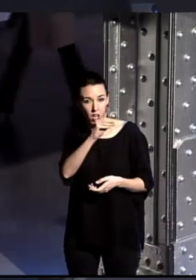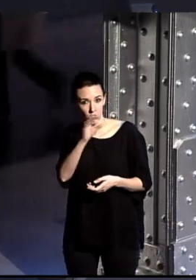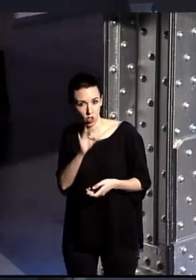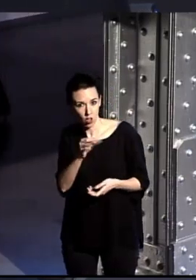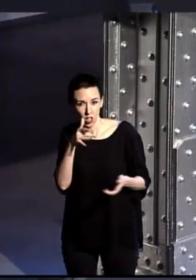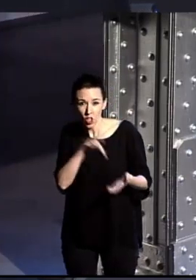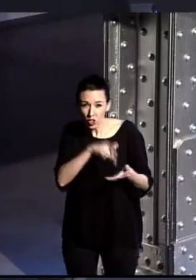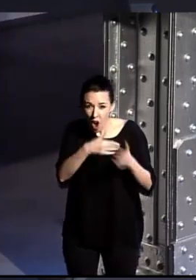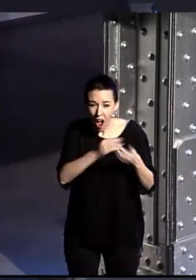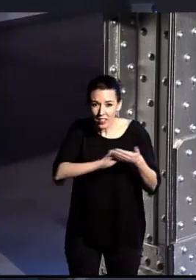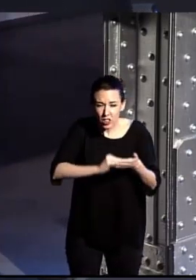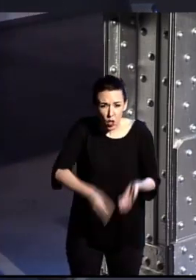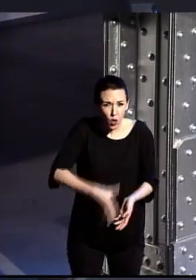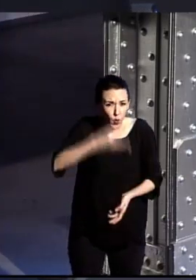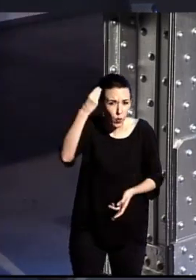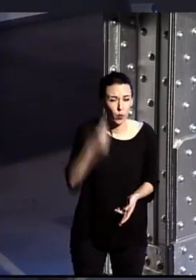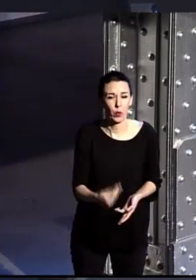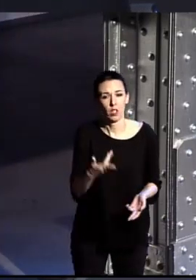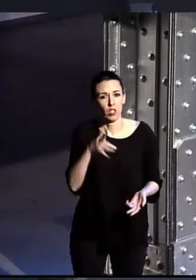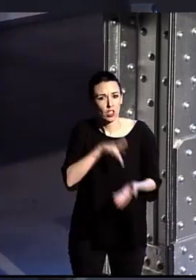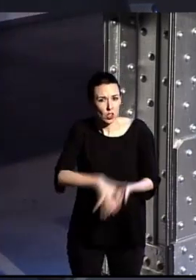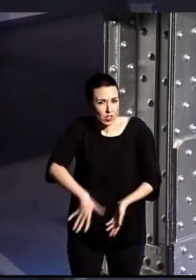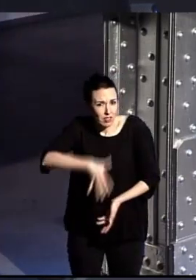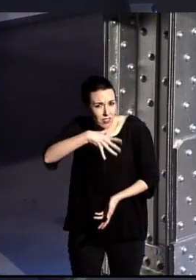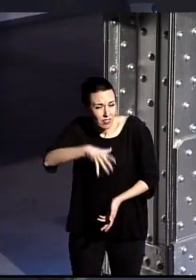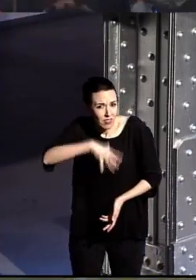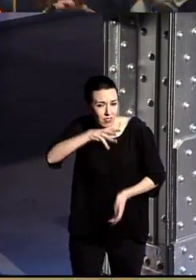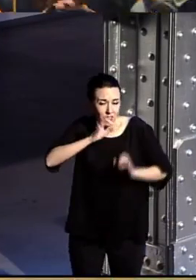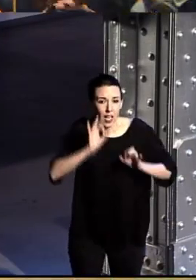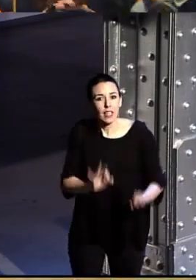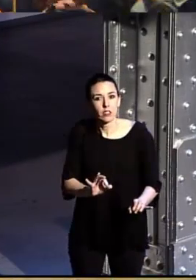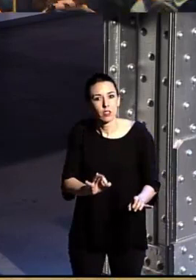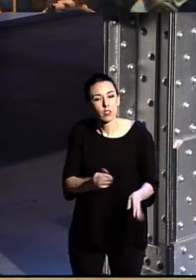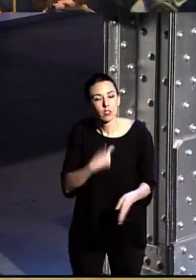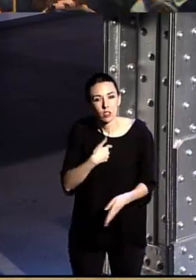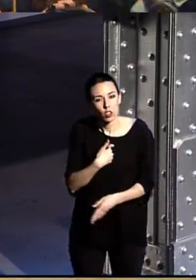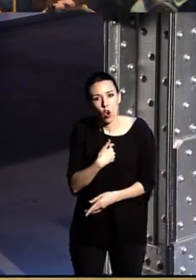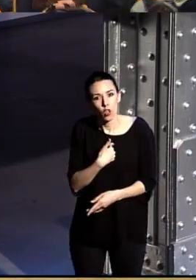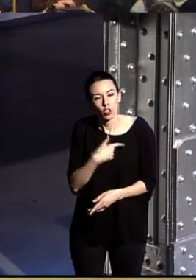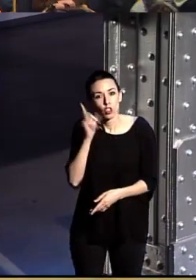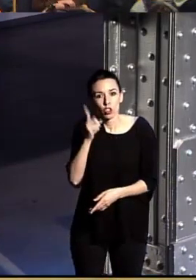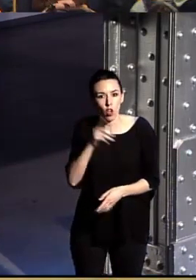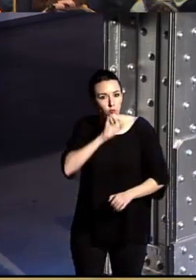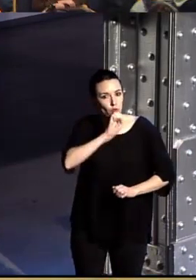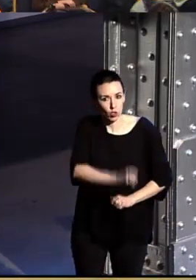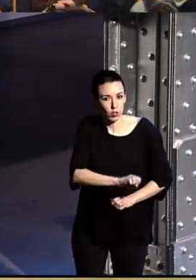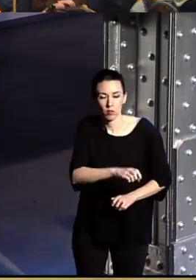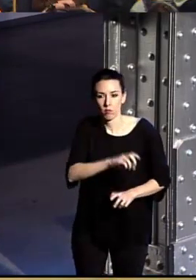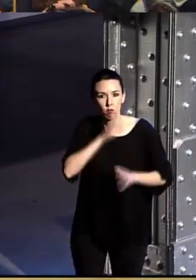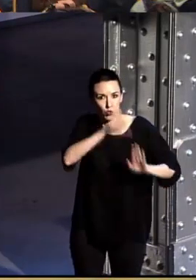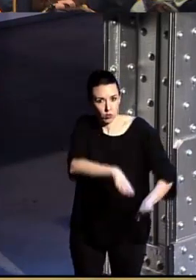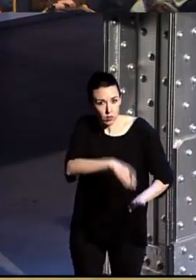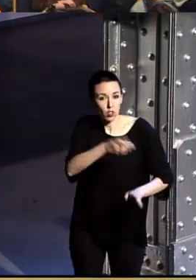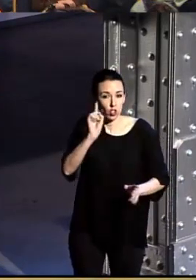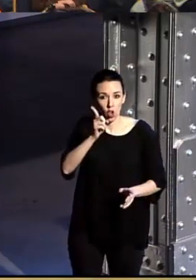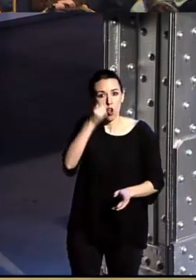escritor descomunal. Y es un escritor monumental y descomunal. Y yo soy no solo galdosiana y no solo galdosista,